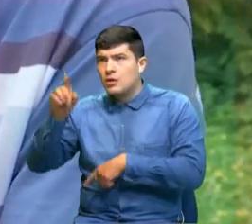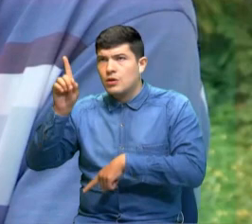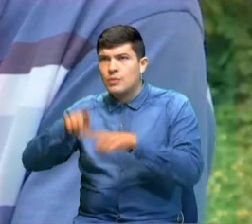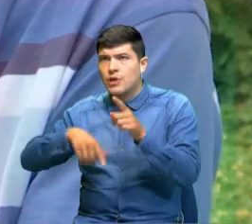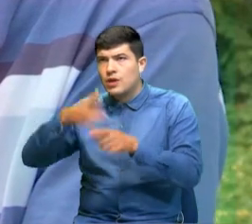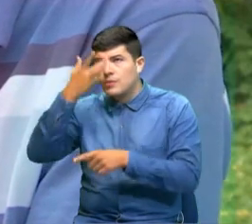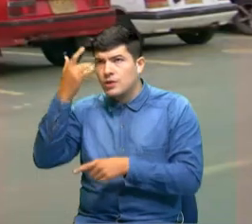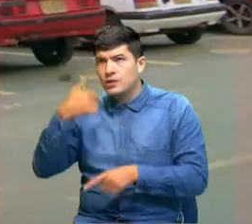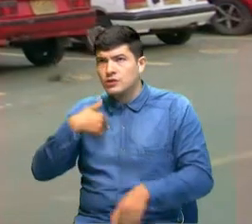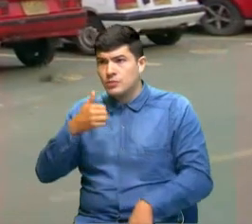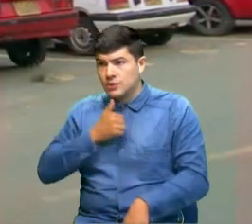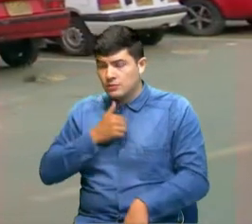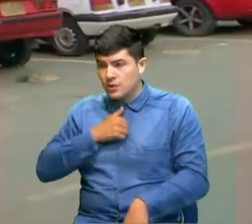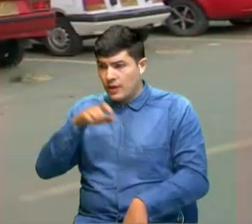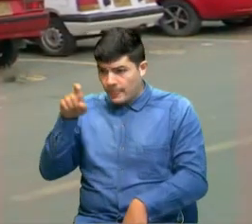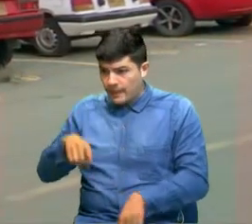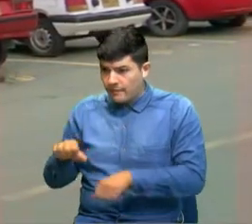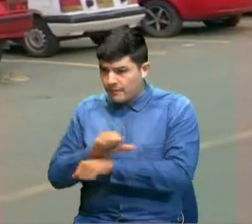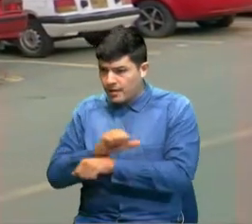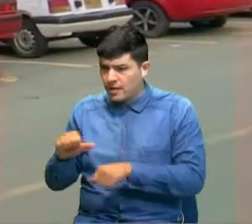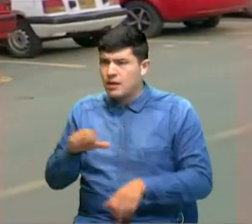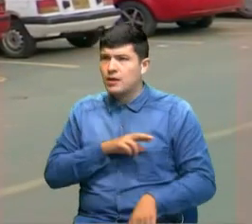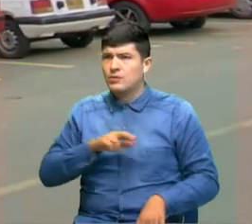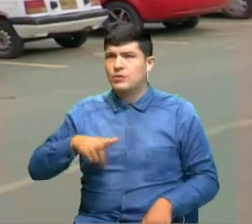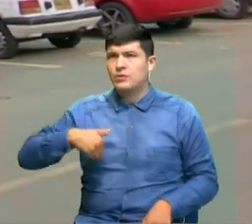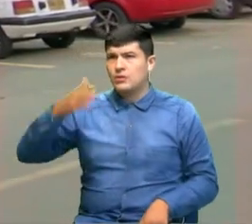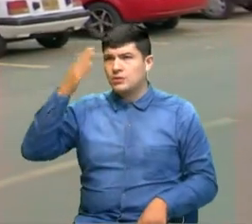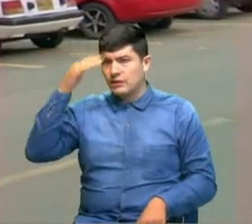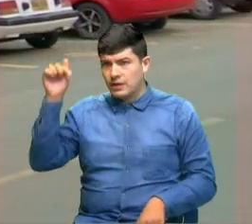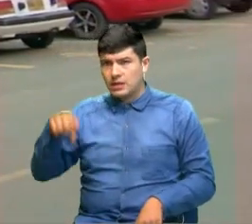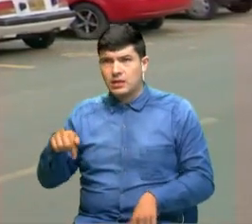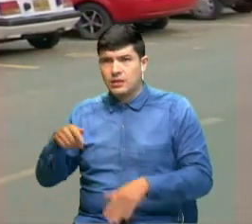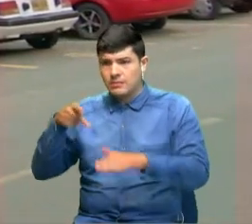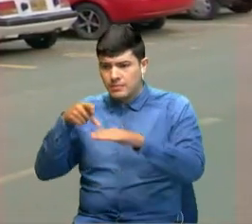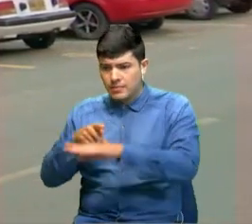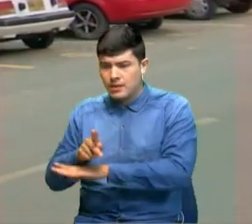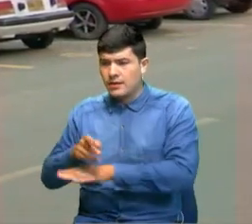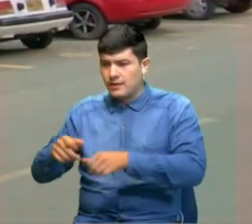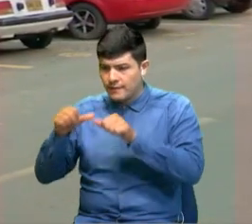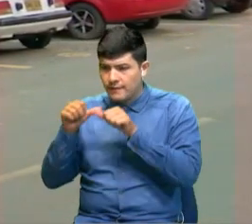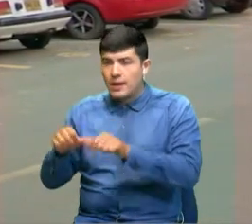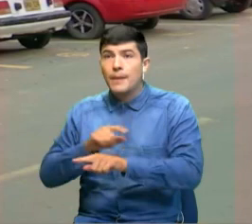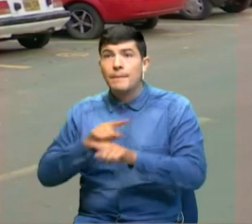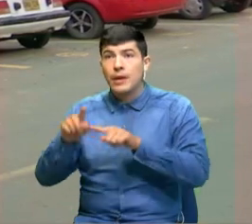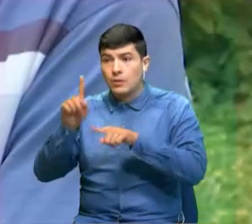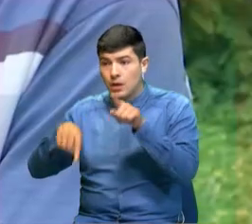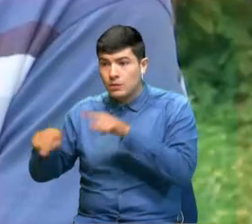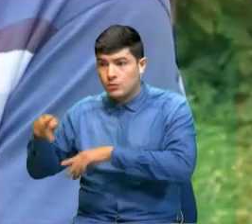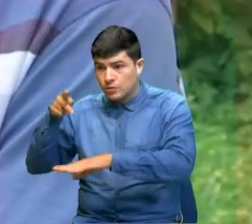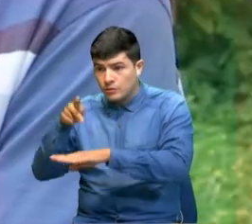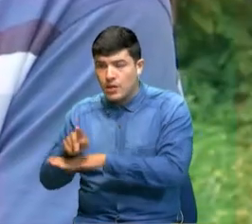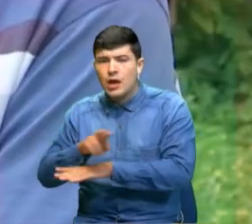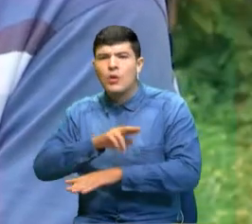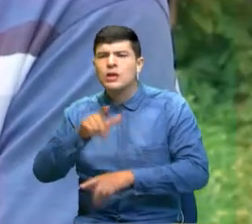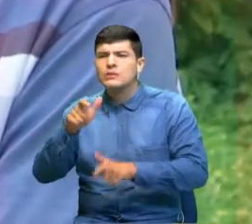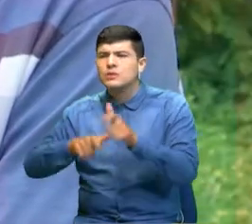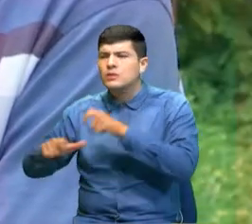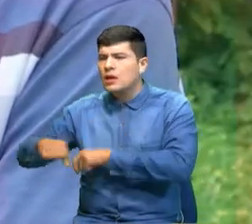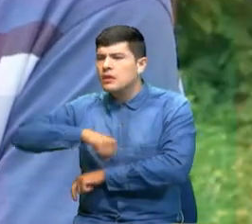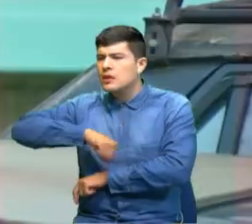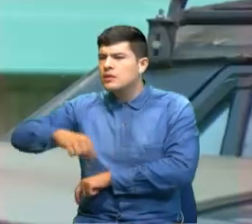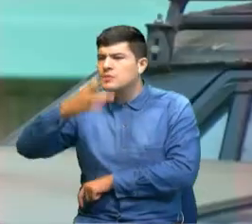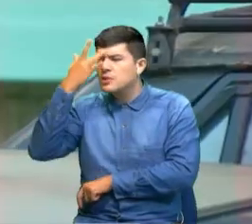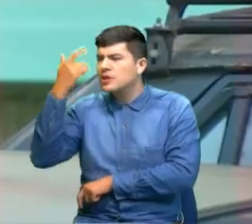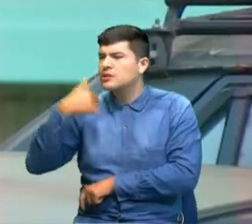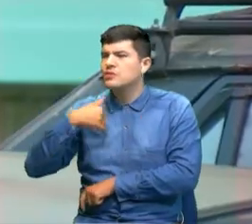tiene que ir yo mismo a manejarlo. Nosotros sabemos que aquí no hay parqueadero fijo para ninguno, ¿sí? Pero que hay unos parqueaderos, entonces si los demás tienen derecho, ¿por qué no tengo